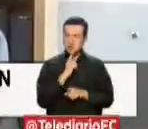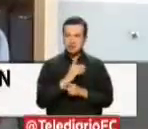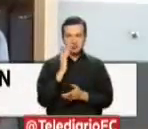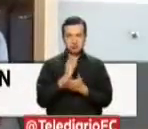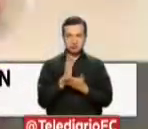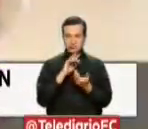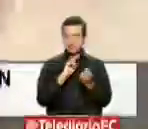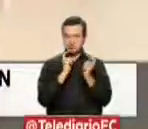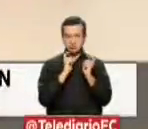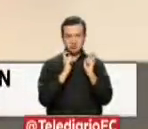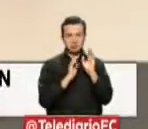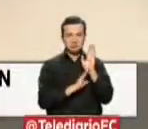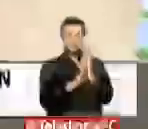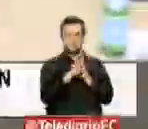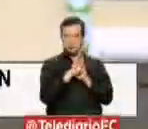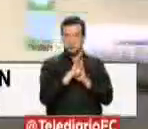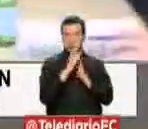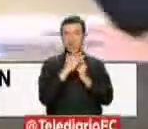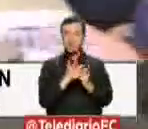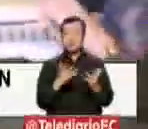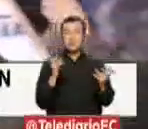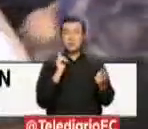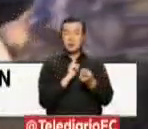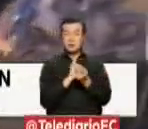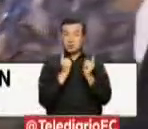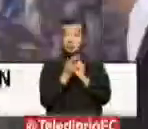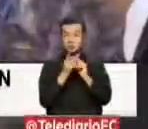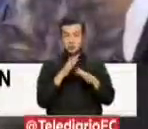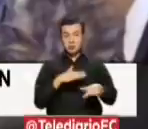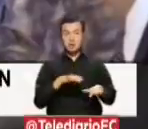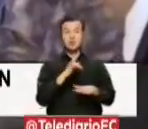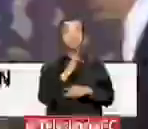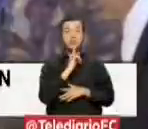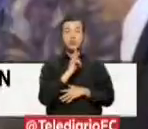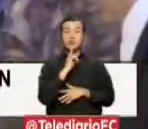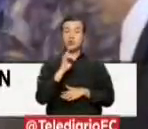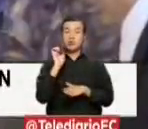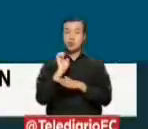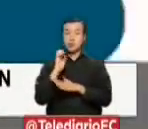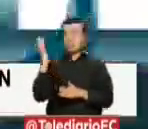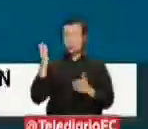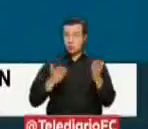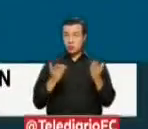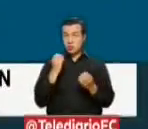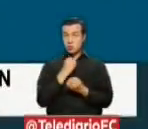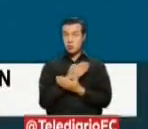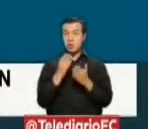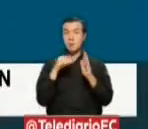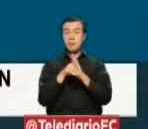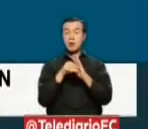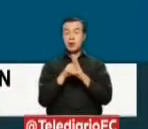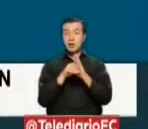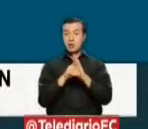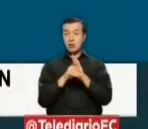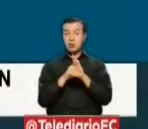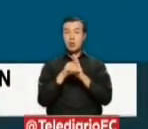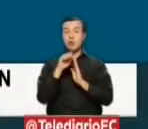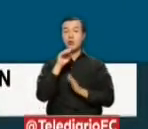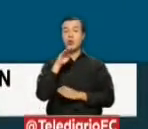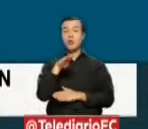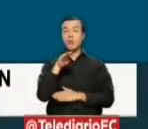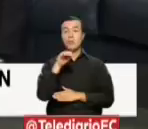está rectificando. Y mientras estos encuentros se daban en Estados Unidos, Ecuador recibía noticias desde el Banco Interamericano de Desarrollo,